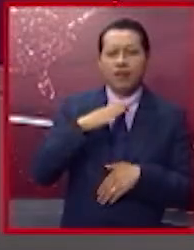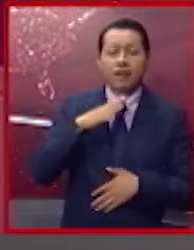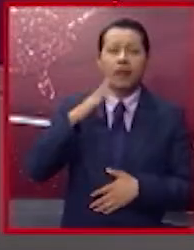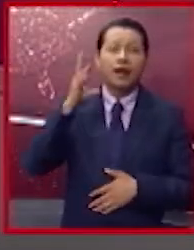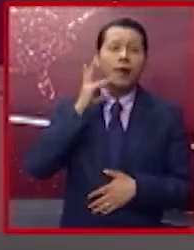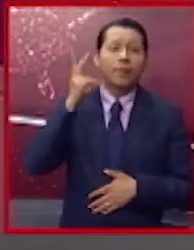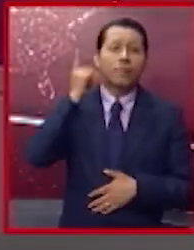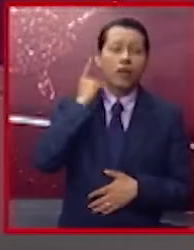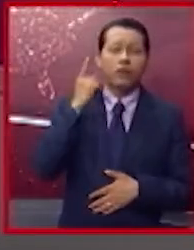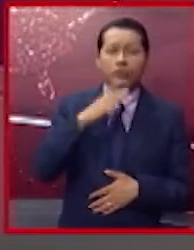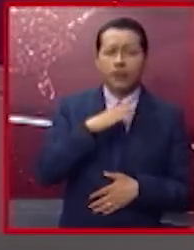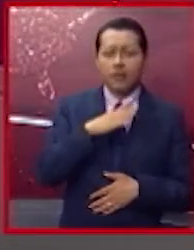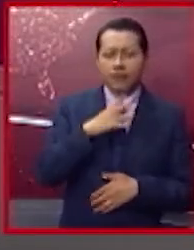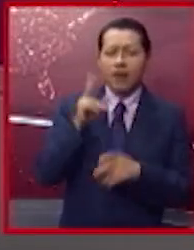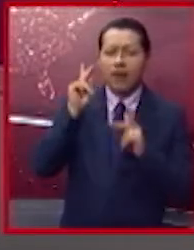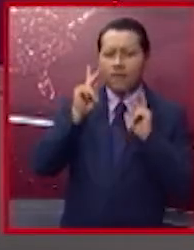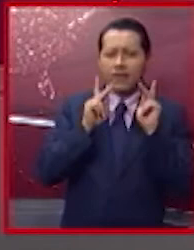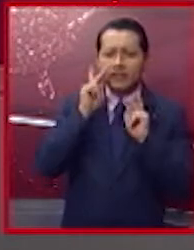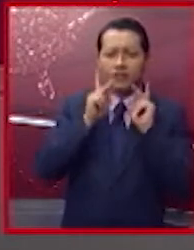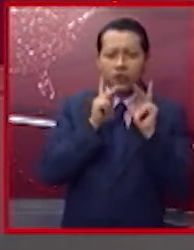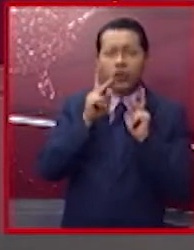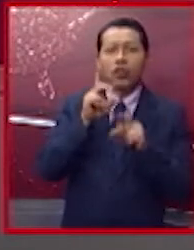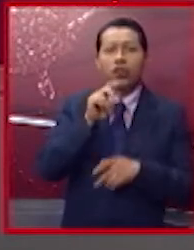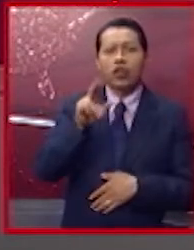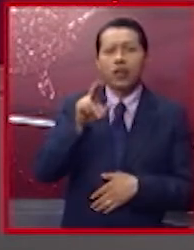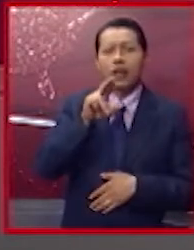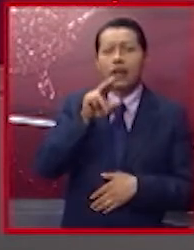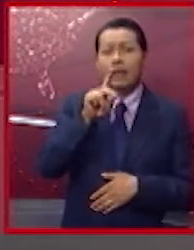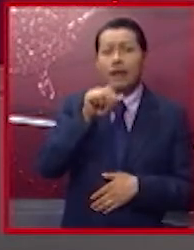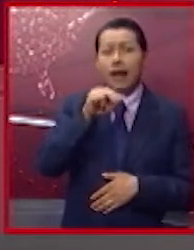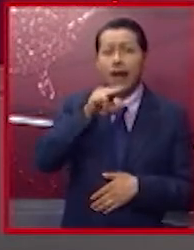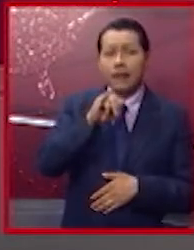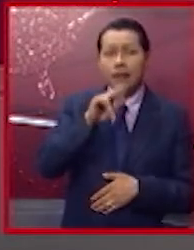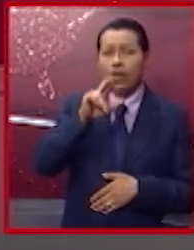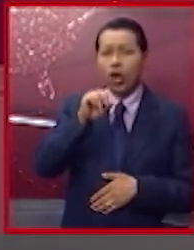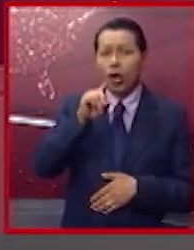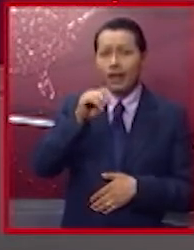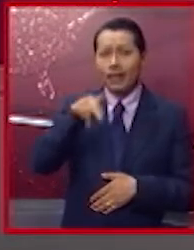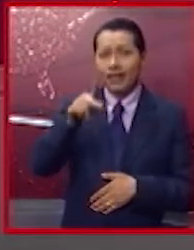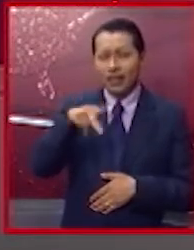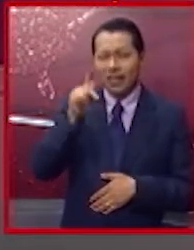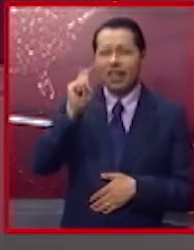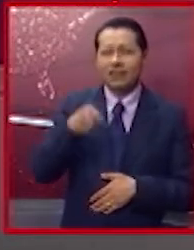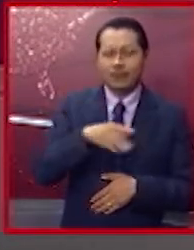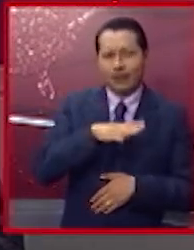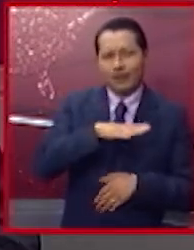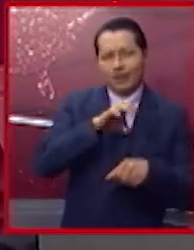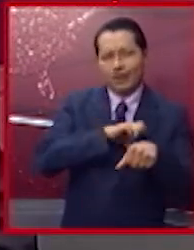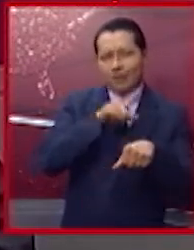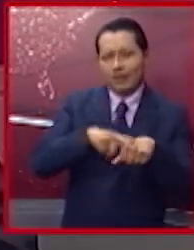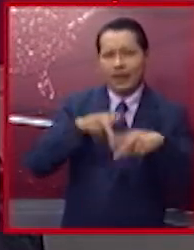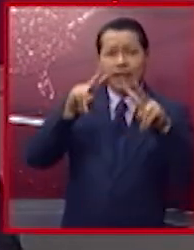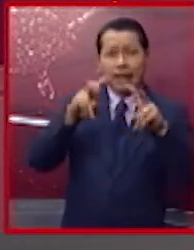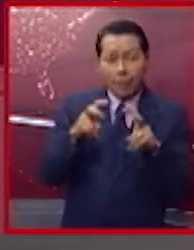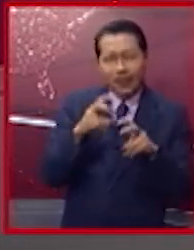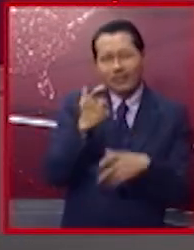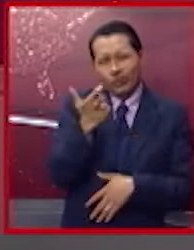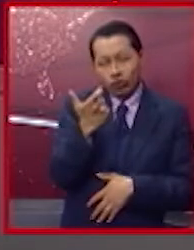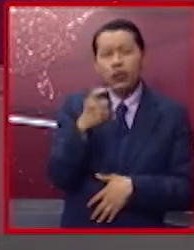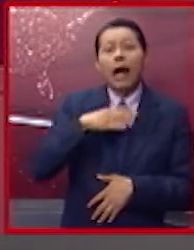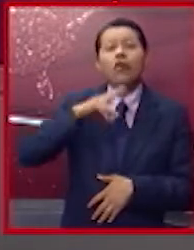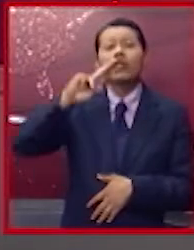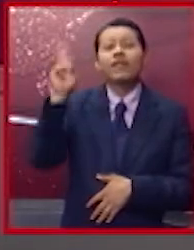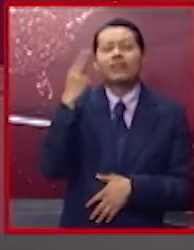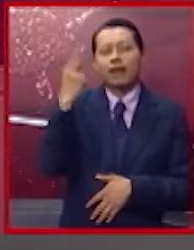de los Diputados, nos visitó el doctor Dani Rodrik, quien es especialista en temas económicos de la Universidad de